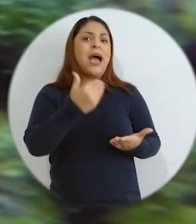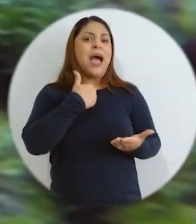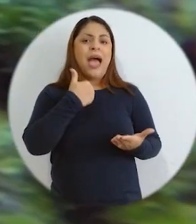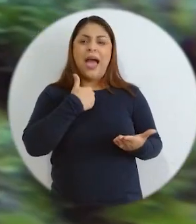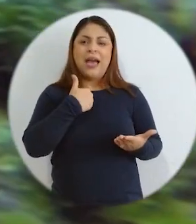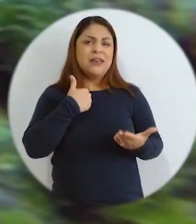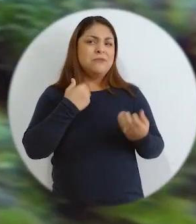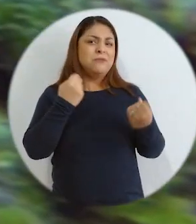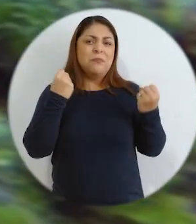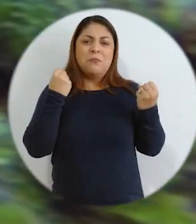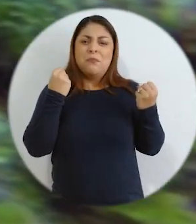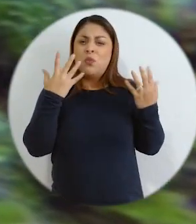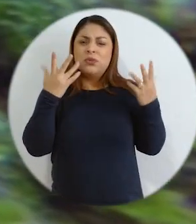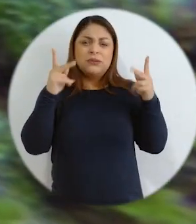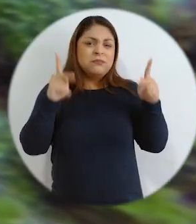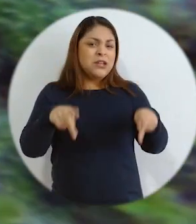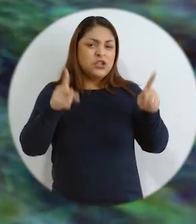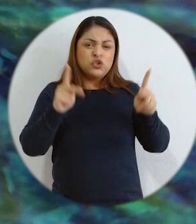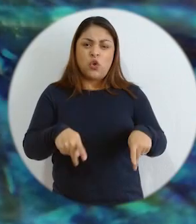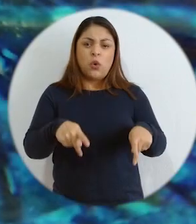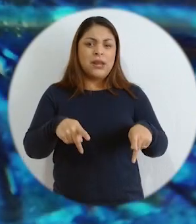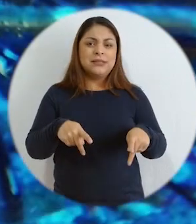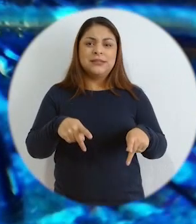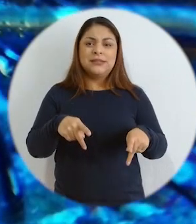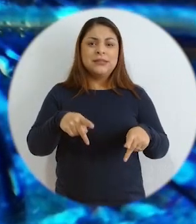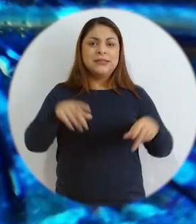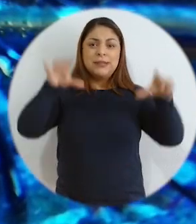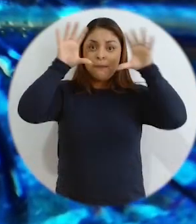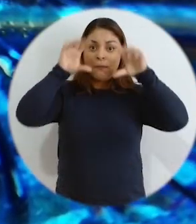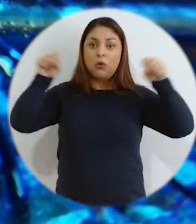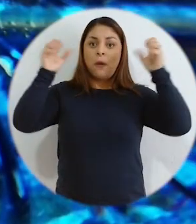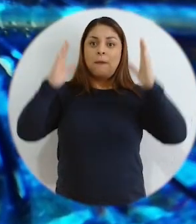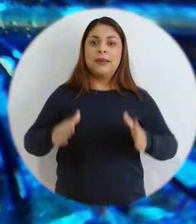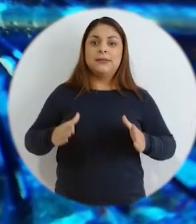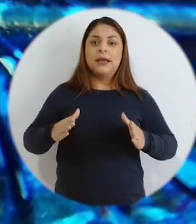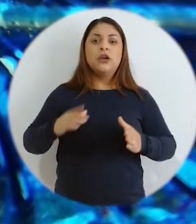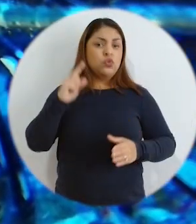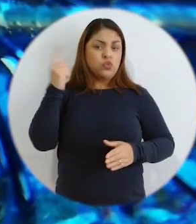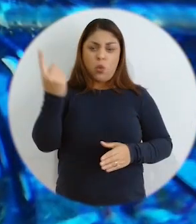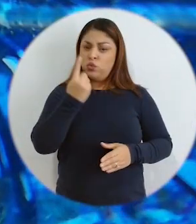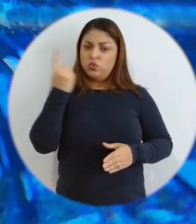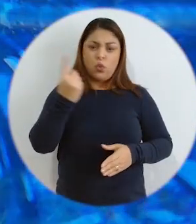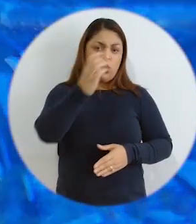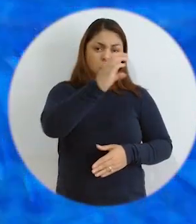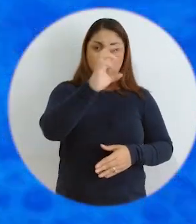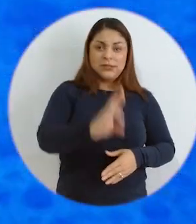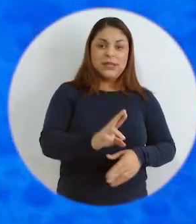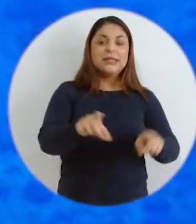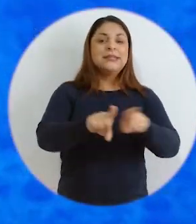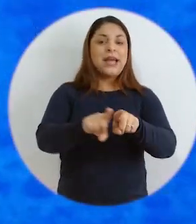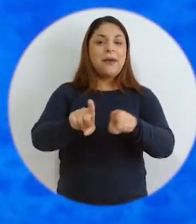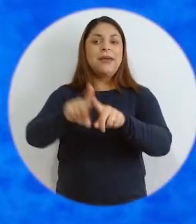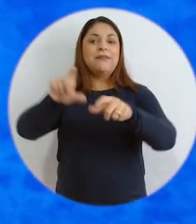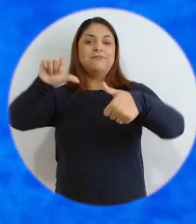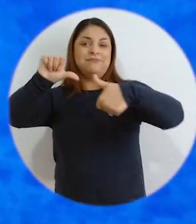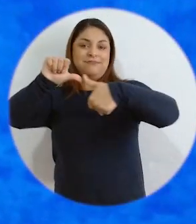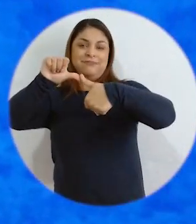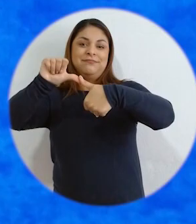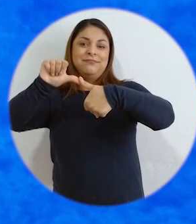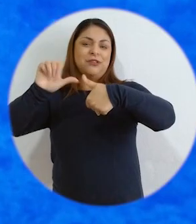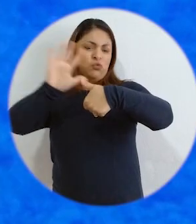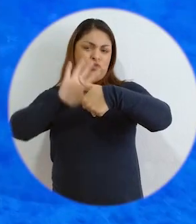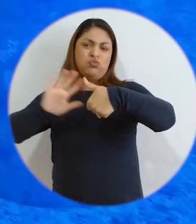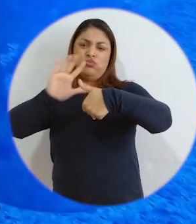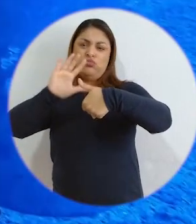este curso tenemos una participación amplia de personal diplomático no solo costarricense, sino centroamericano. Sí,